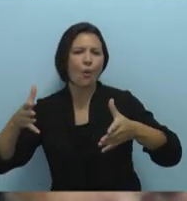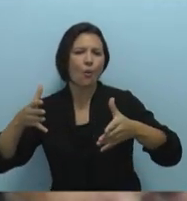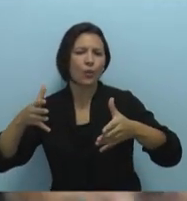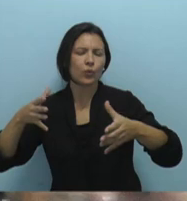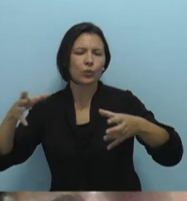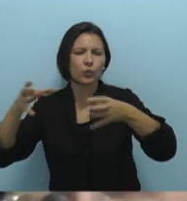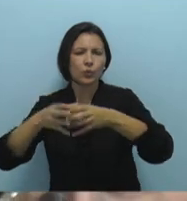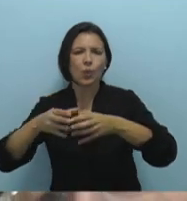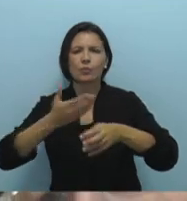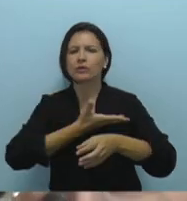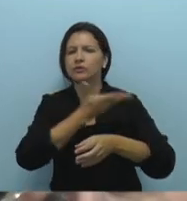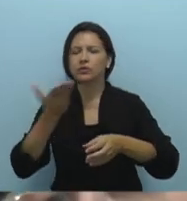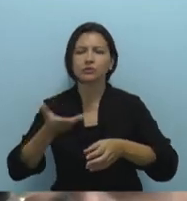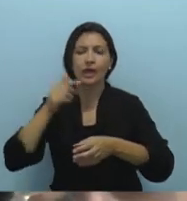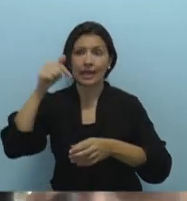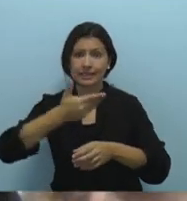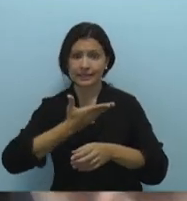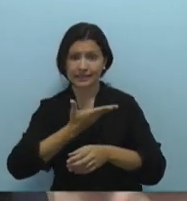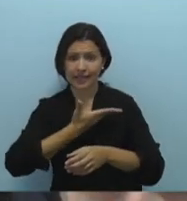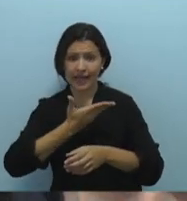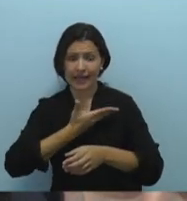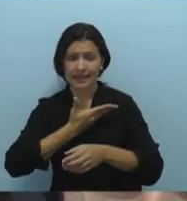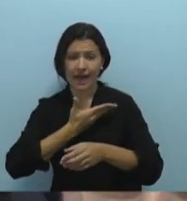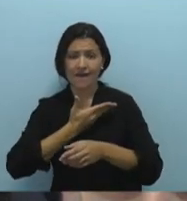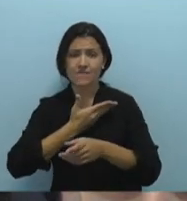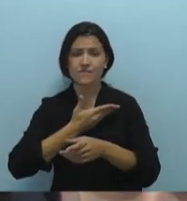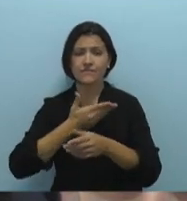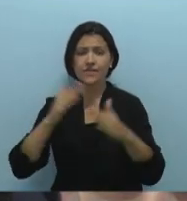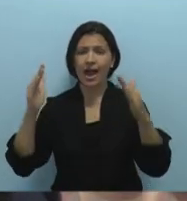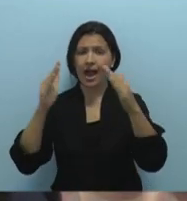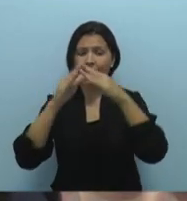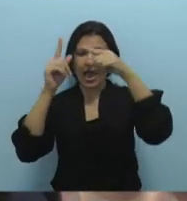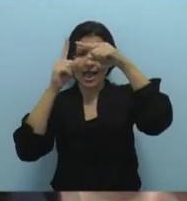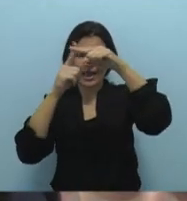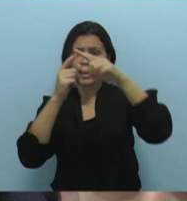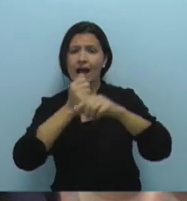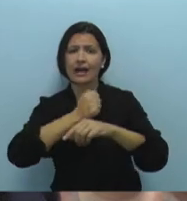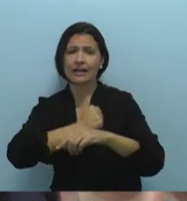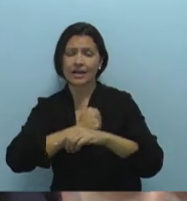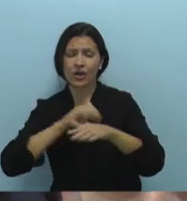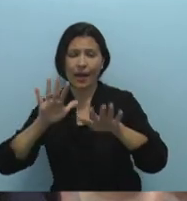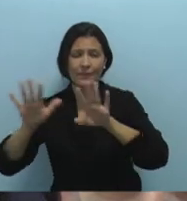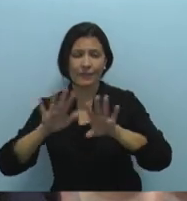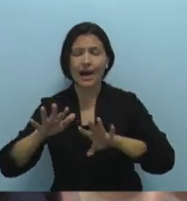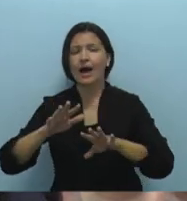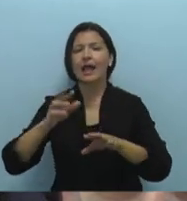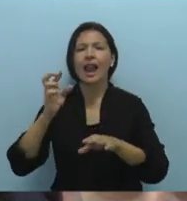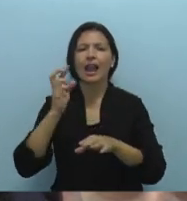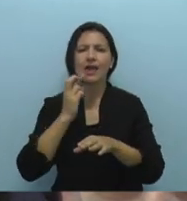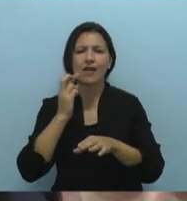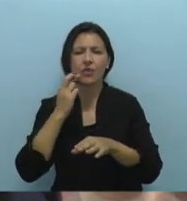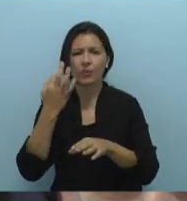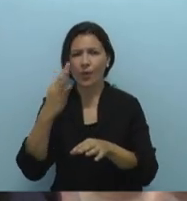Pastoral Social de la Arquidiócesis de Santa Fe el 19 de octubre en la ciudad, en la capital.